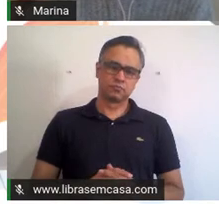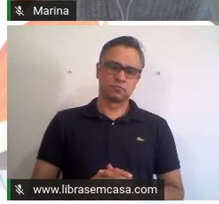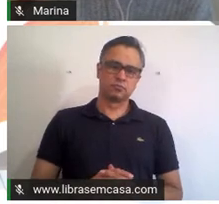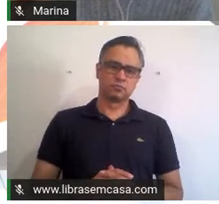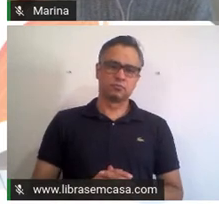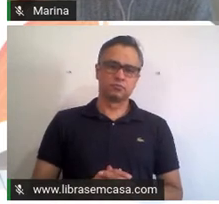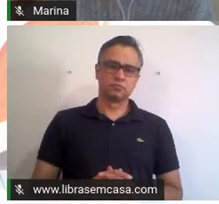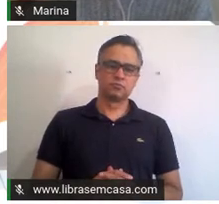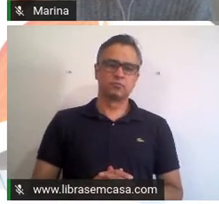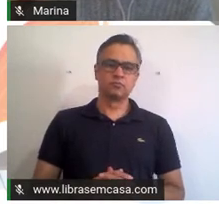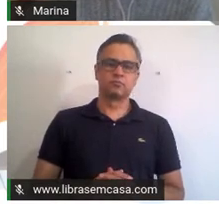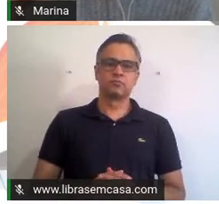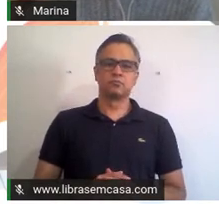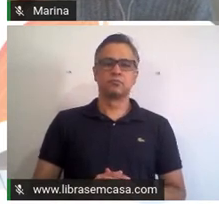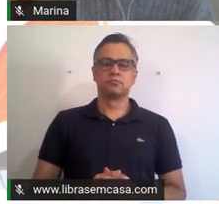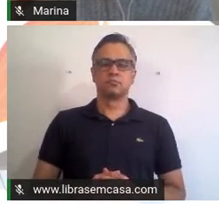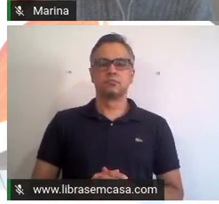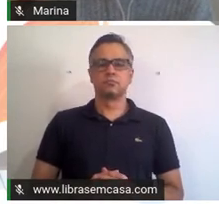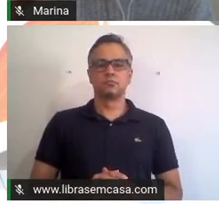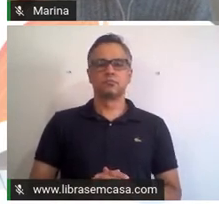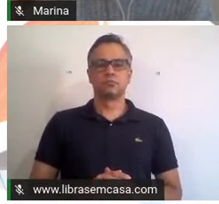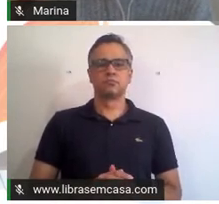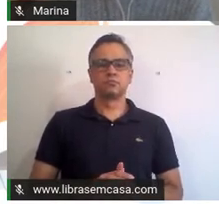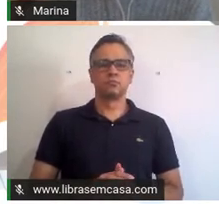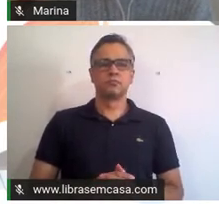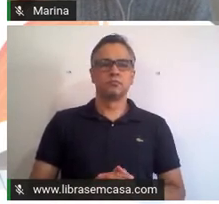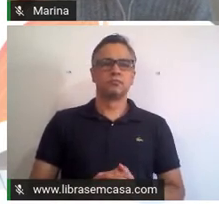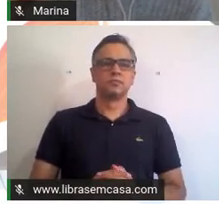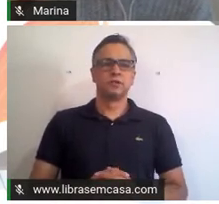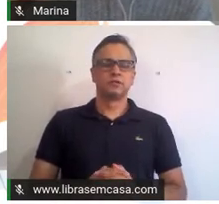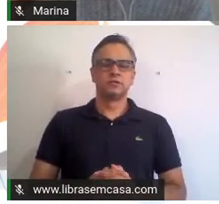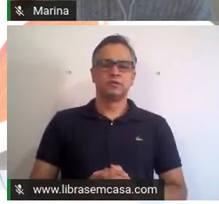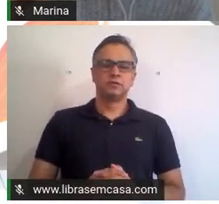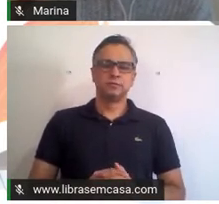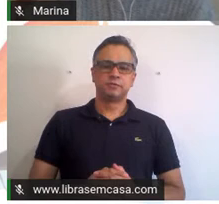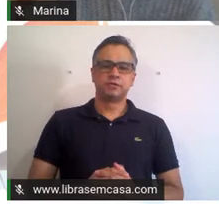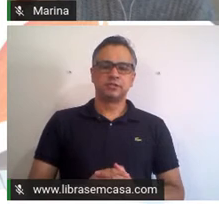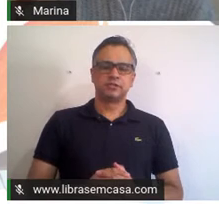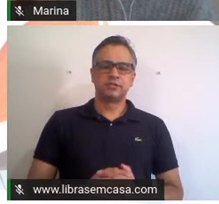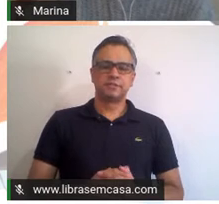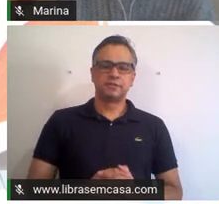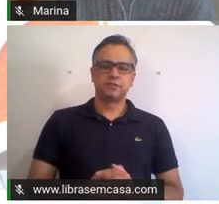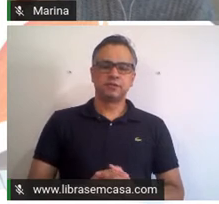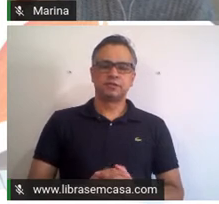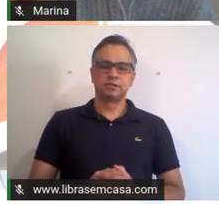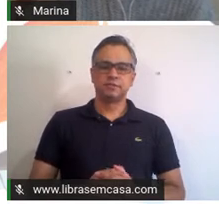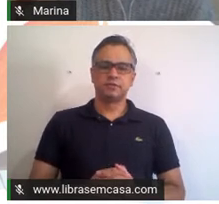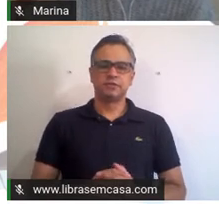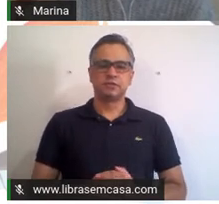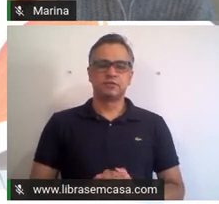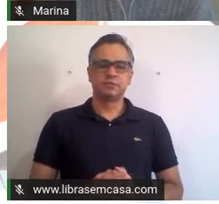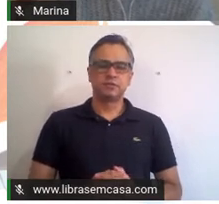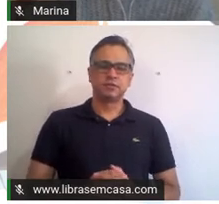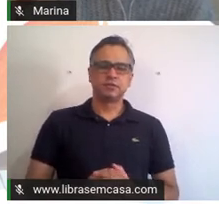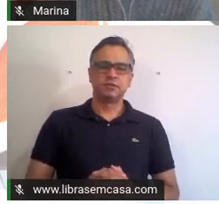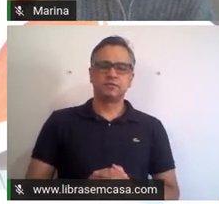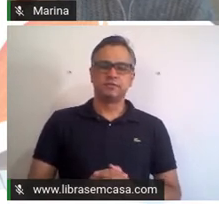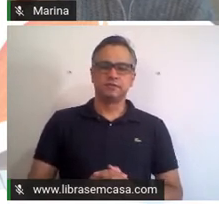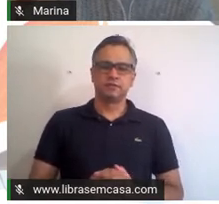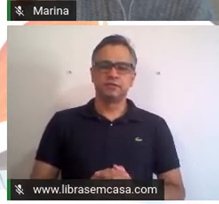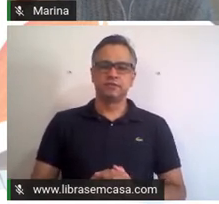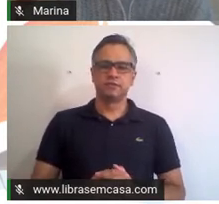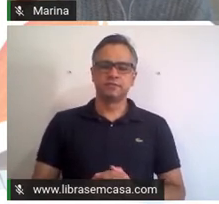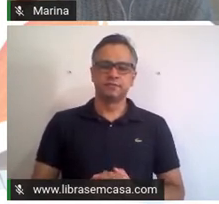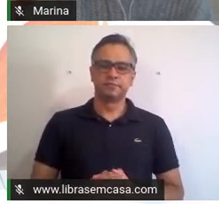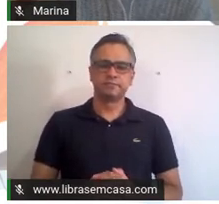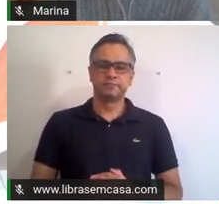bajo fuego, al igual que Brasil con el Pantanal. Nosotros tuvimos y seguimos teniendo focos de incendio provocados a propósito